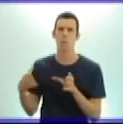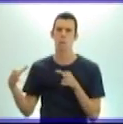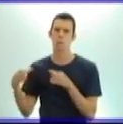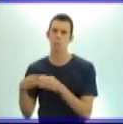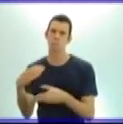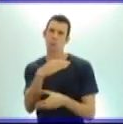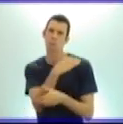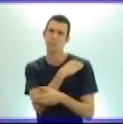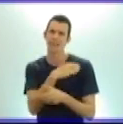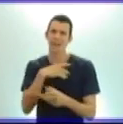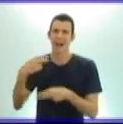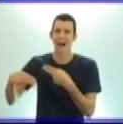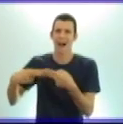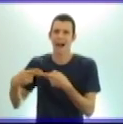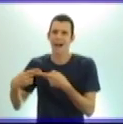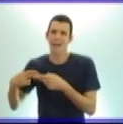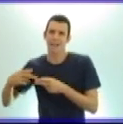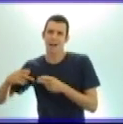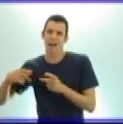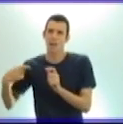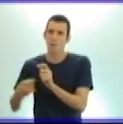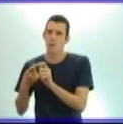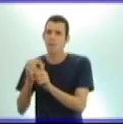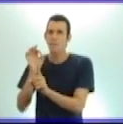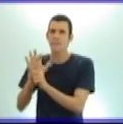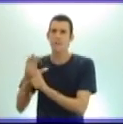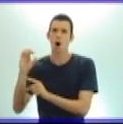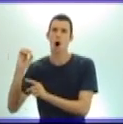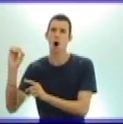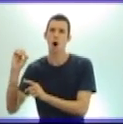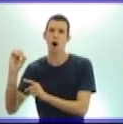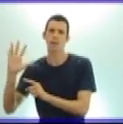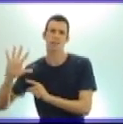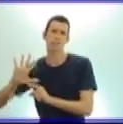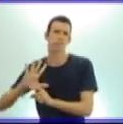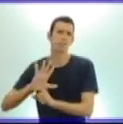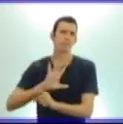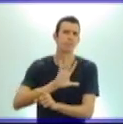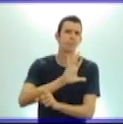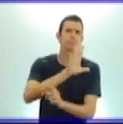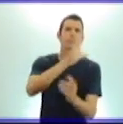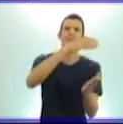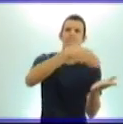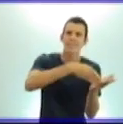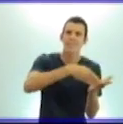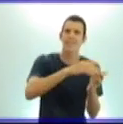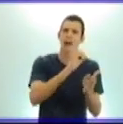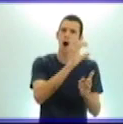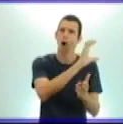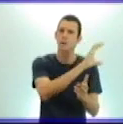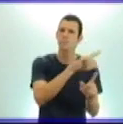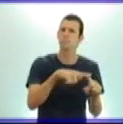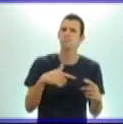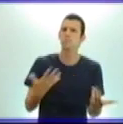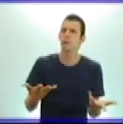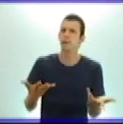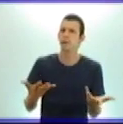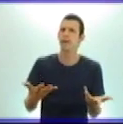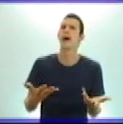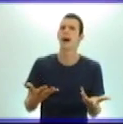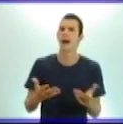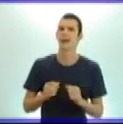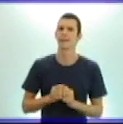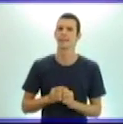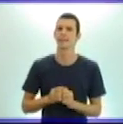fueron designados para cumplir esta misión? ¿Qué ruta siguieron? ¿Cómo se desarrollaron